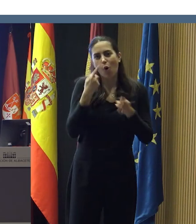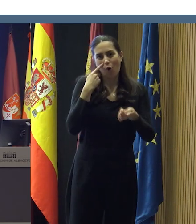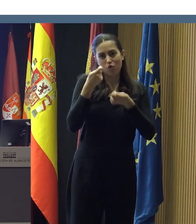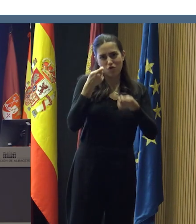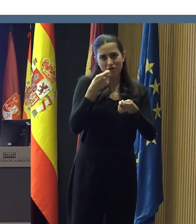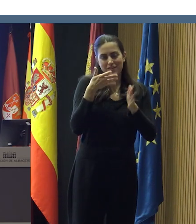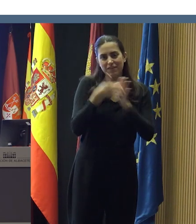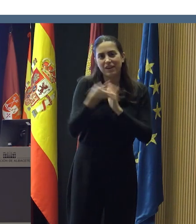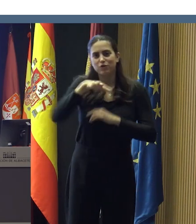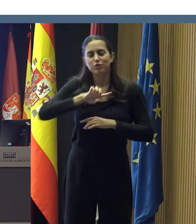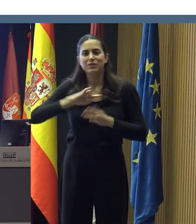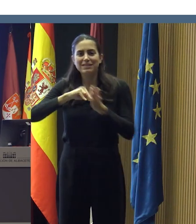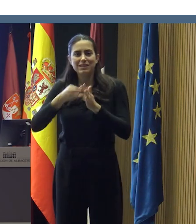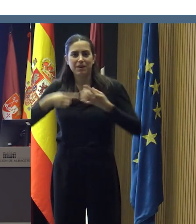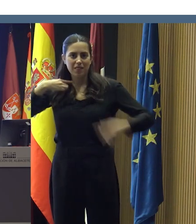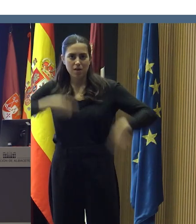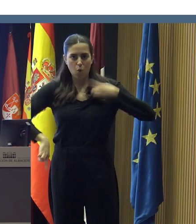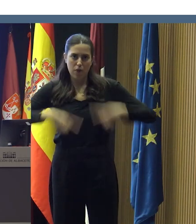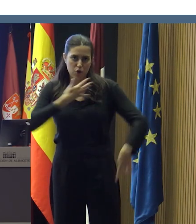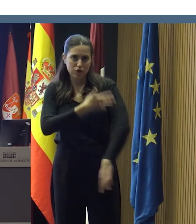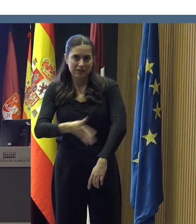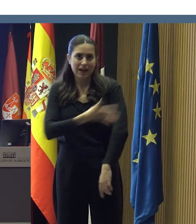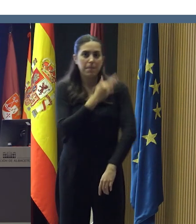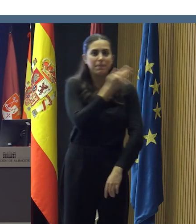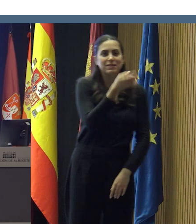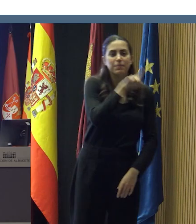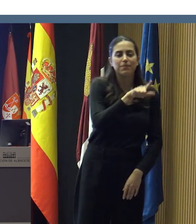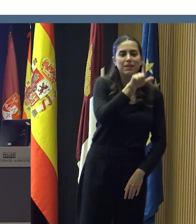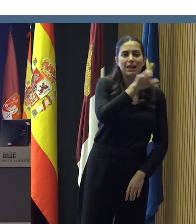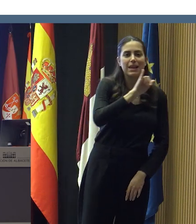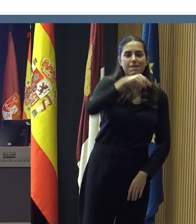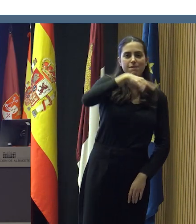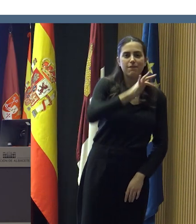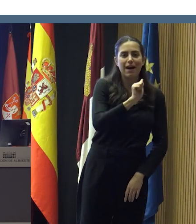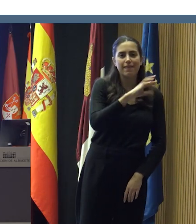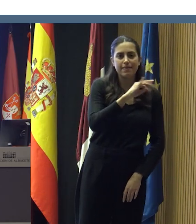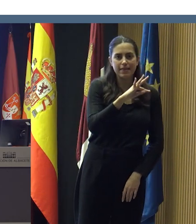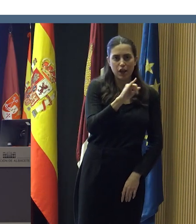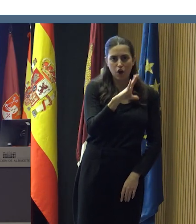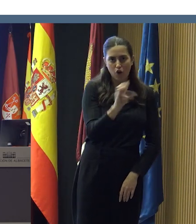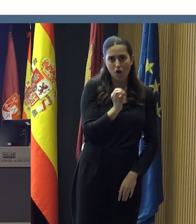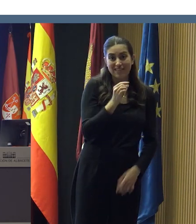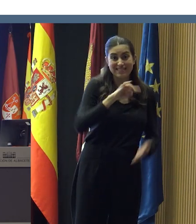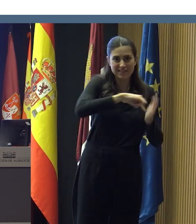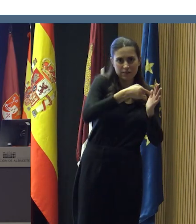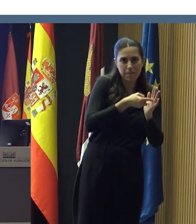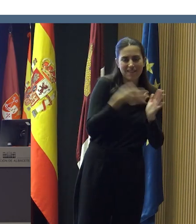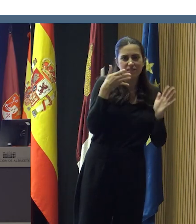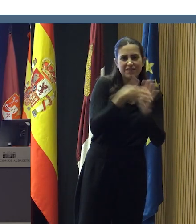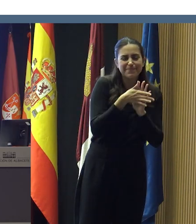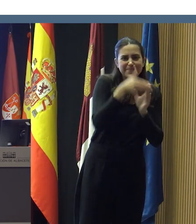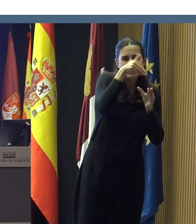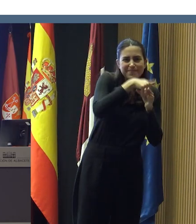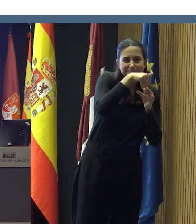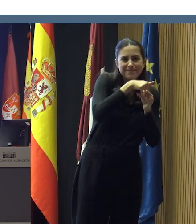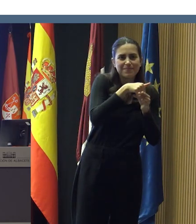del sistema circulatorio de la sangre, tenemos un sistema que se llama sistema linfático. Ese sistema linfático está formado por